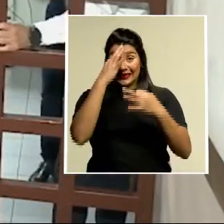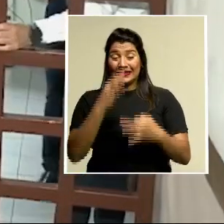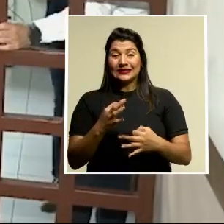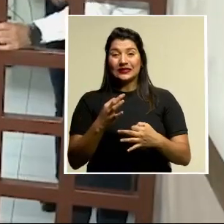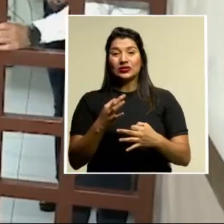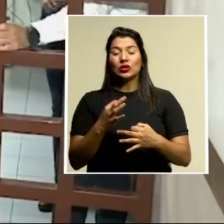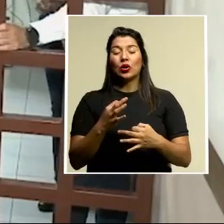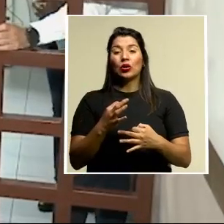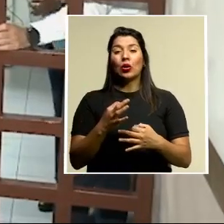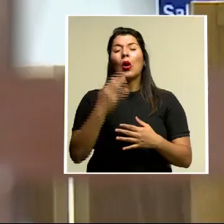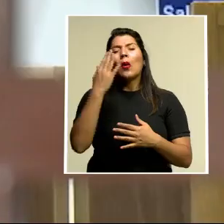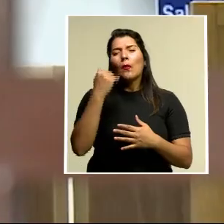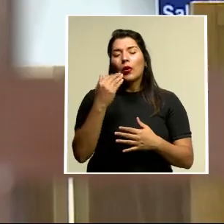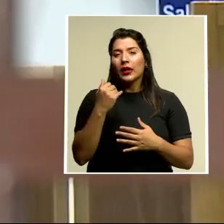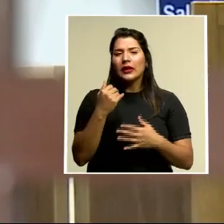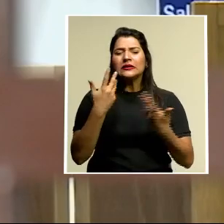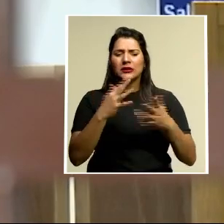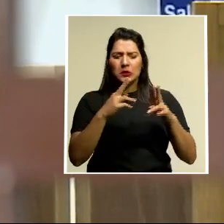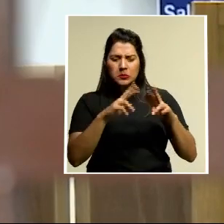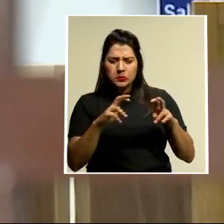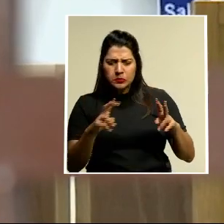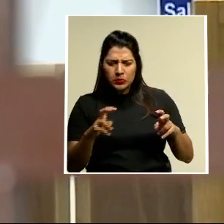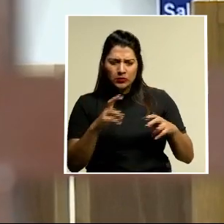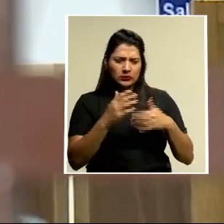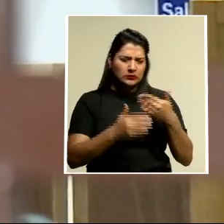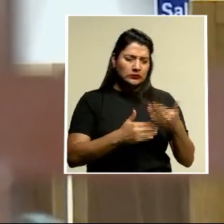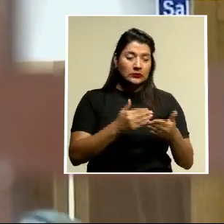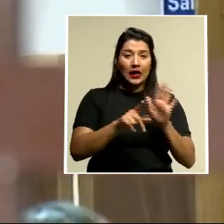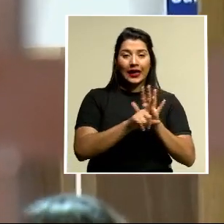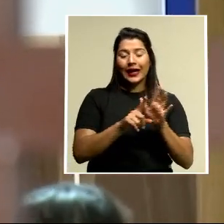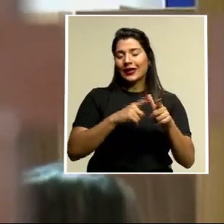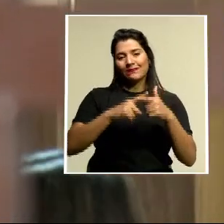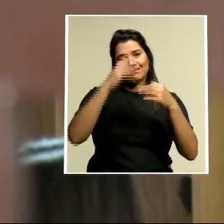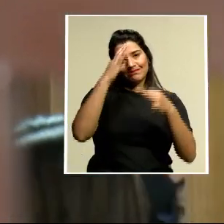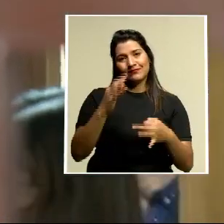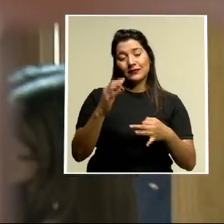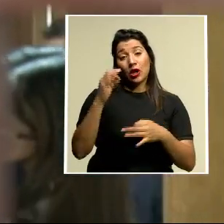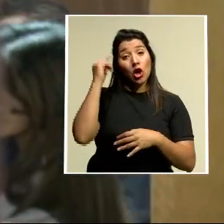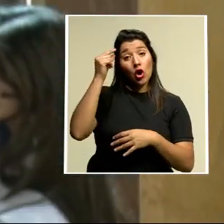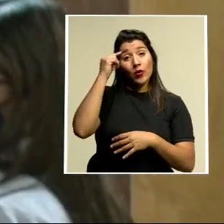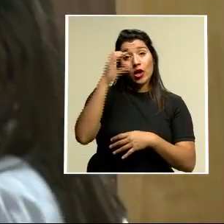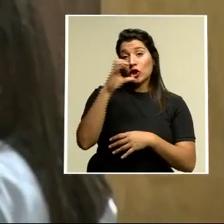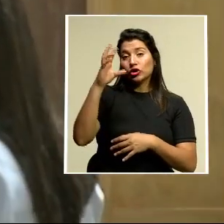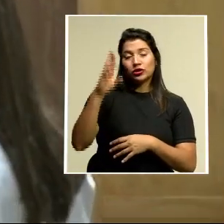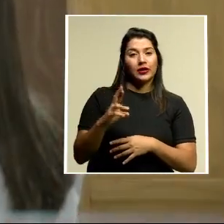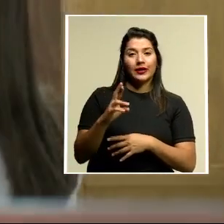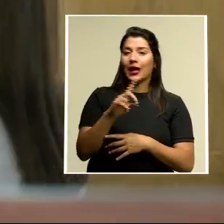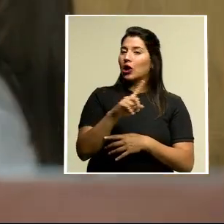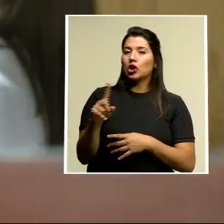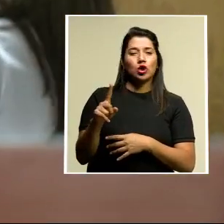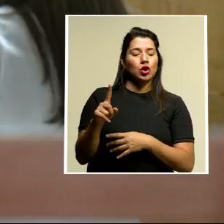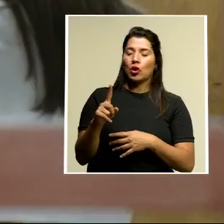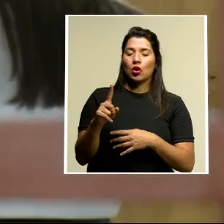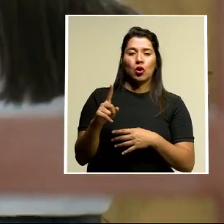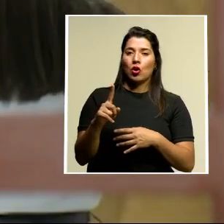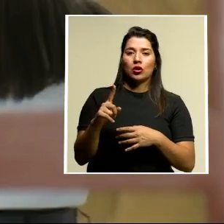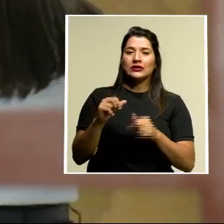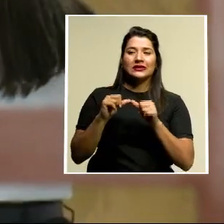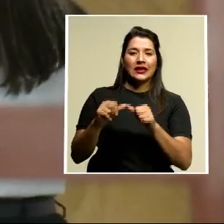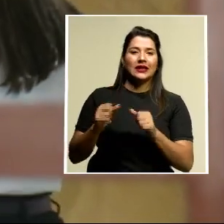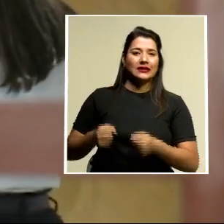caso de supuestos sobornos en contratos de obra pública. Recordemos que el OIJ detuvo a 30 personas, 16 quedaron en libertad sin